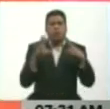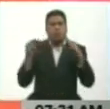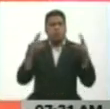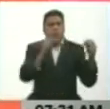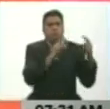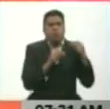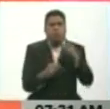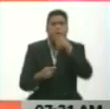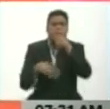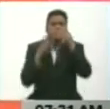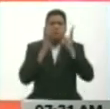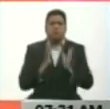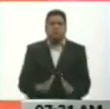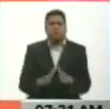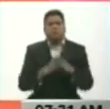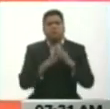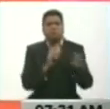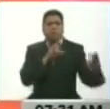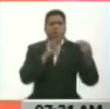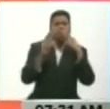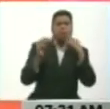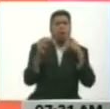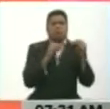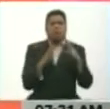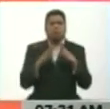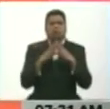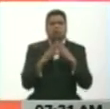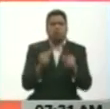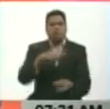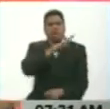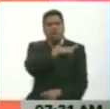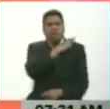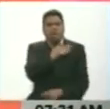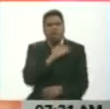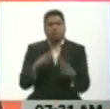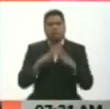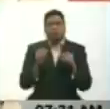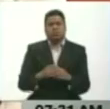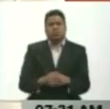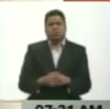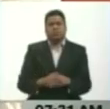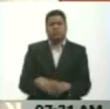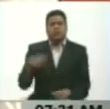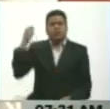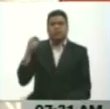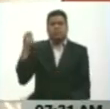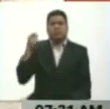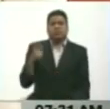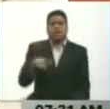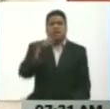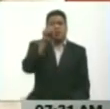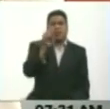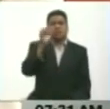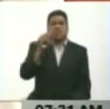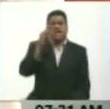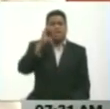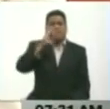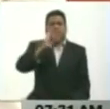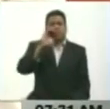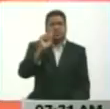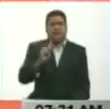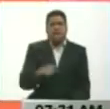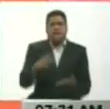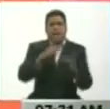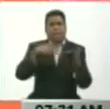personalidades, intelectuales para interactuar con el jefe de Estado. Para analizar esos ataques tenemos a la diputada, ya lo habíamos presentado, Tania Díaz, aparte de